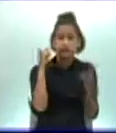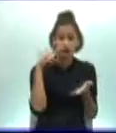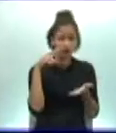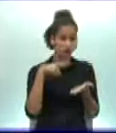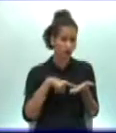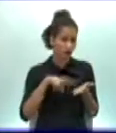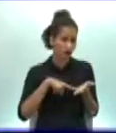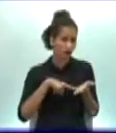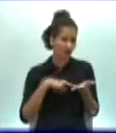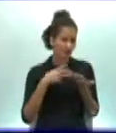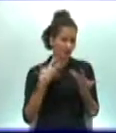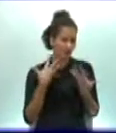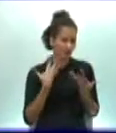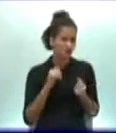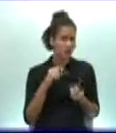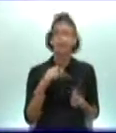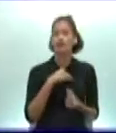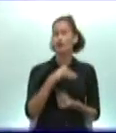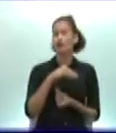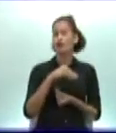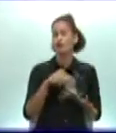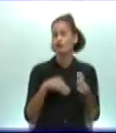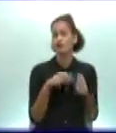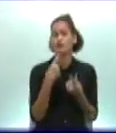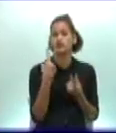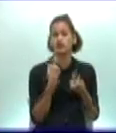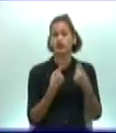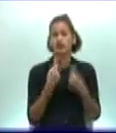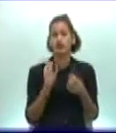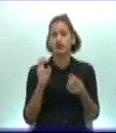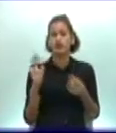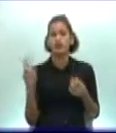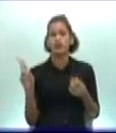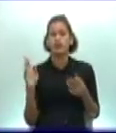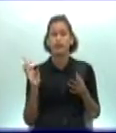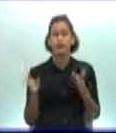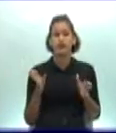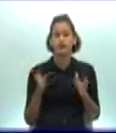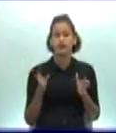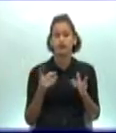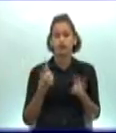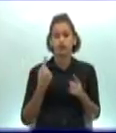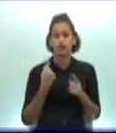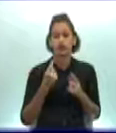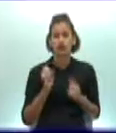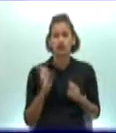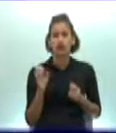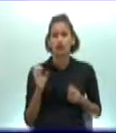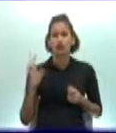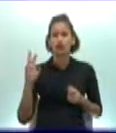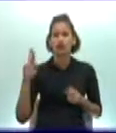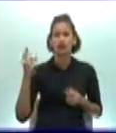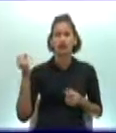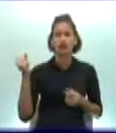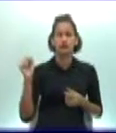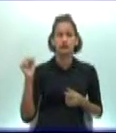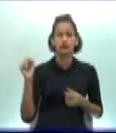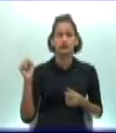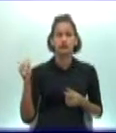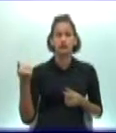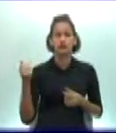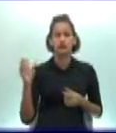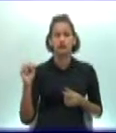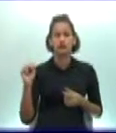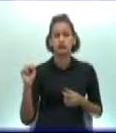son esos cambios que en cada uno de los periodos y en cada una de las eras se fueron desarrollando en